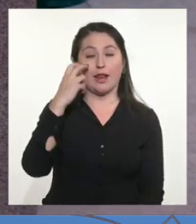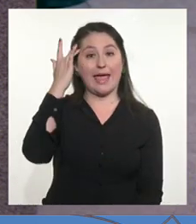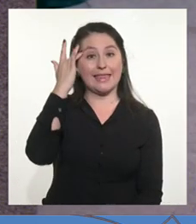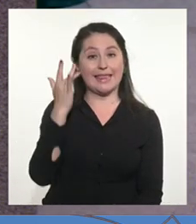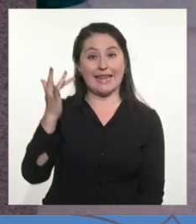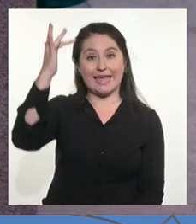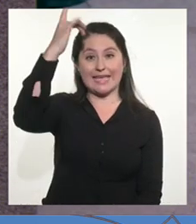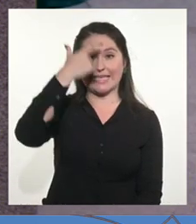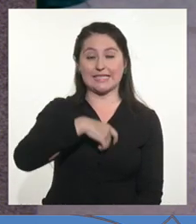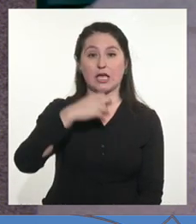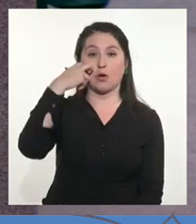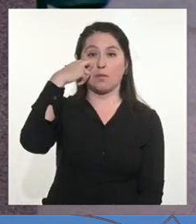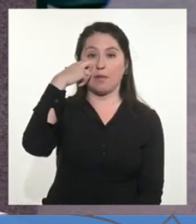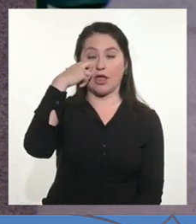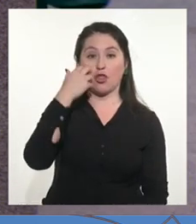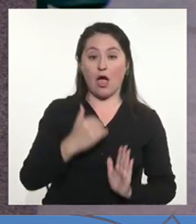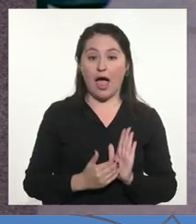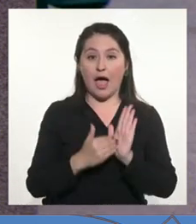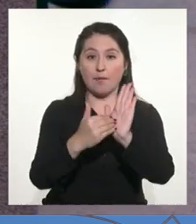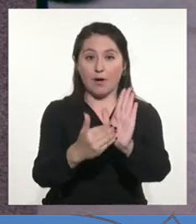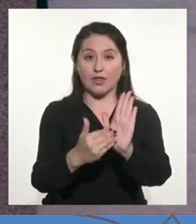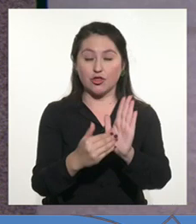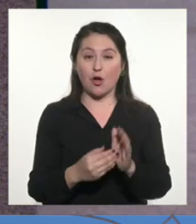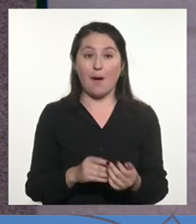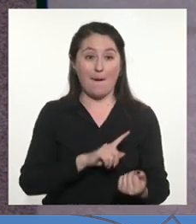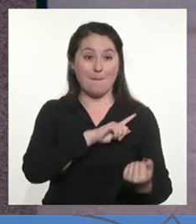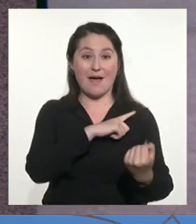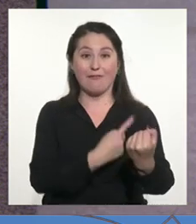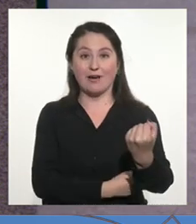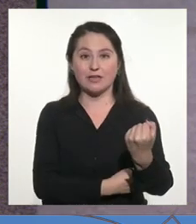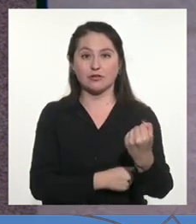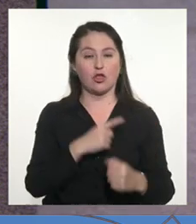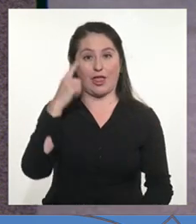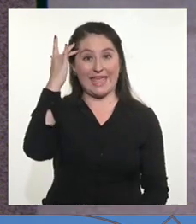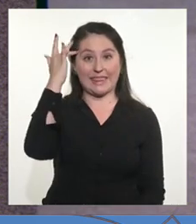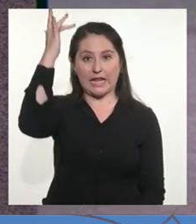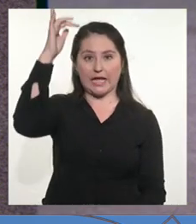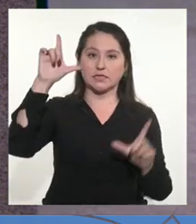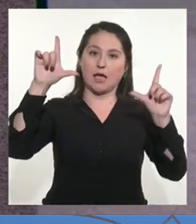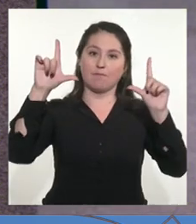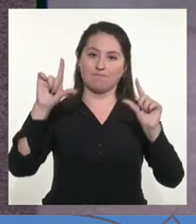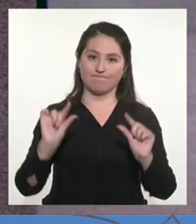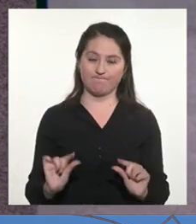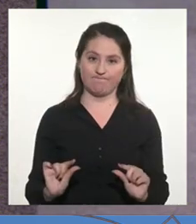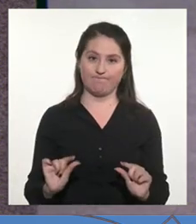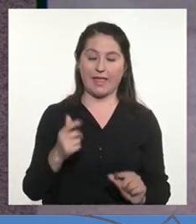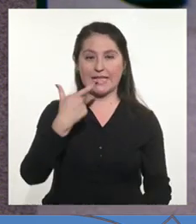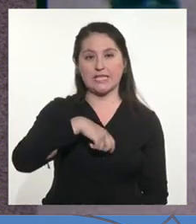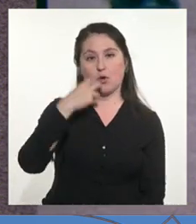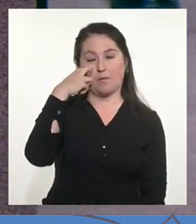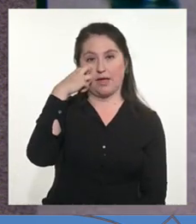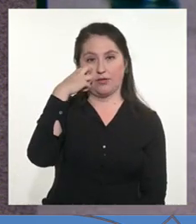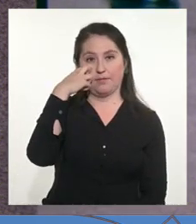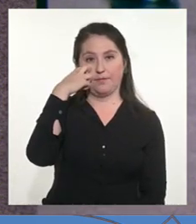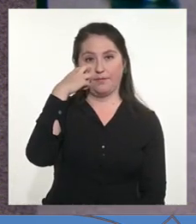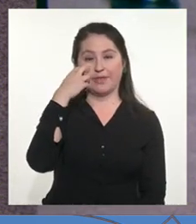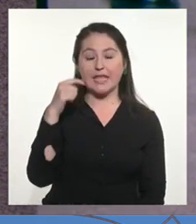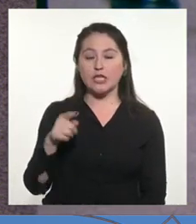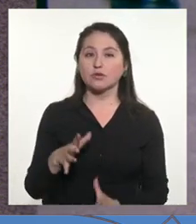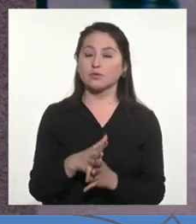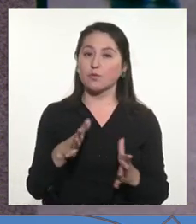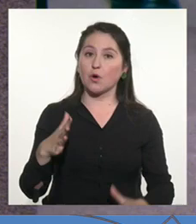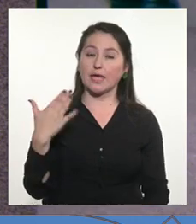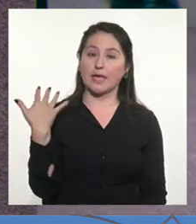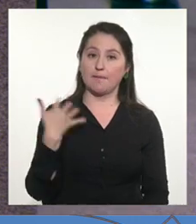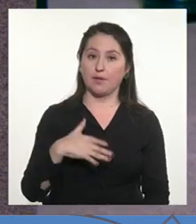últimos estudios ha demostrado que en vez de ser más potentes va disminuyendo la inteligencia los seres humanos es muy relevante la